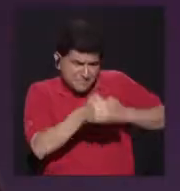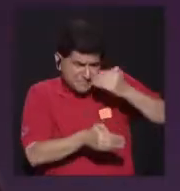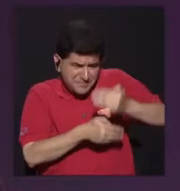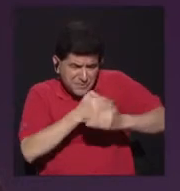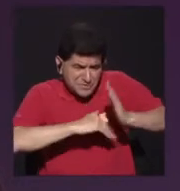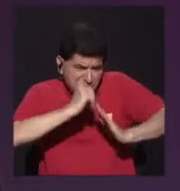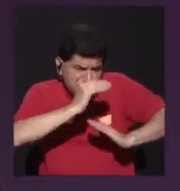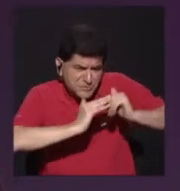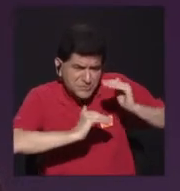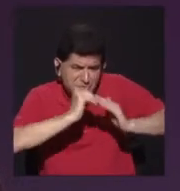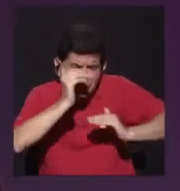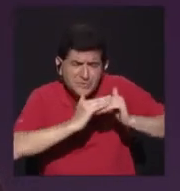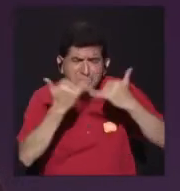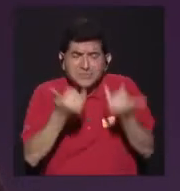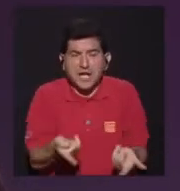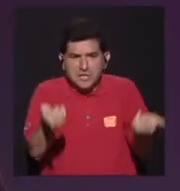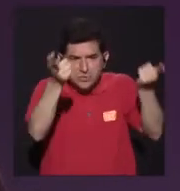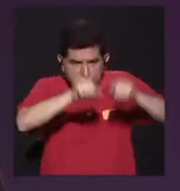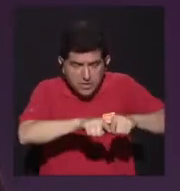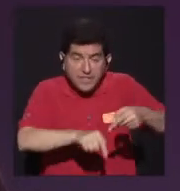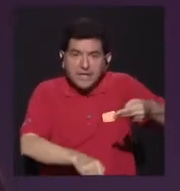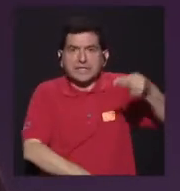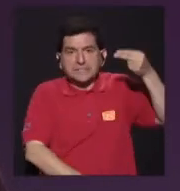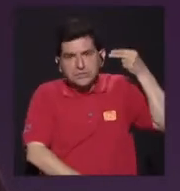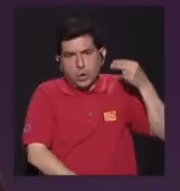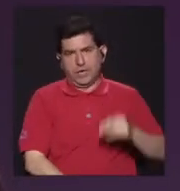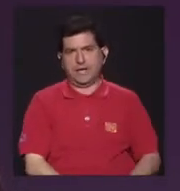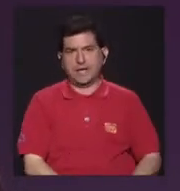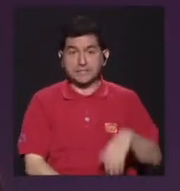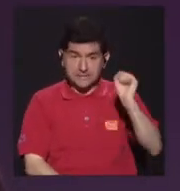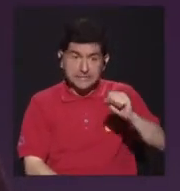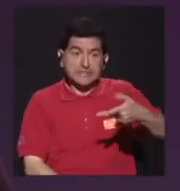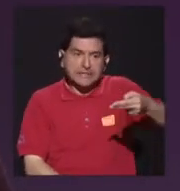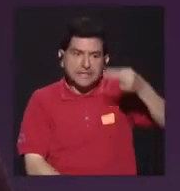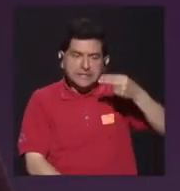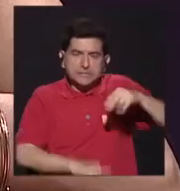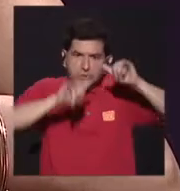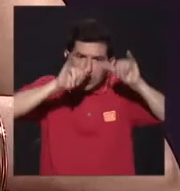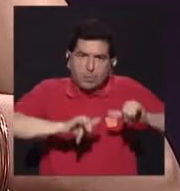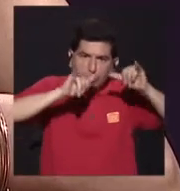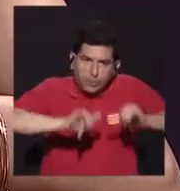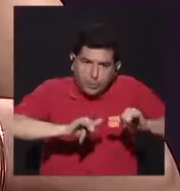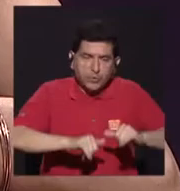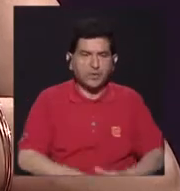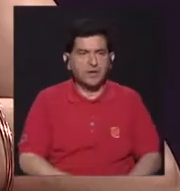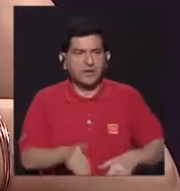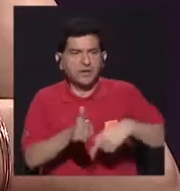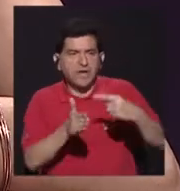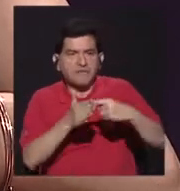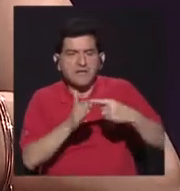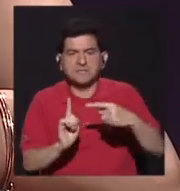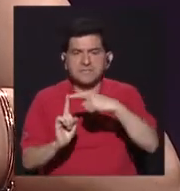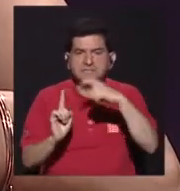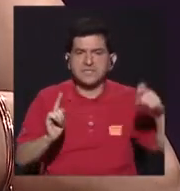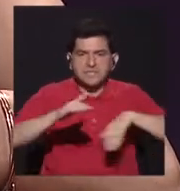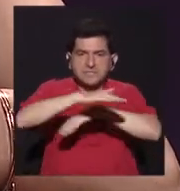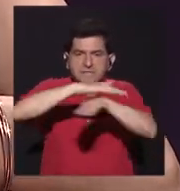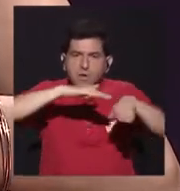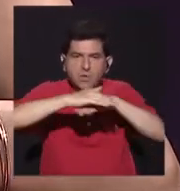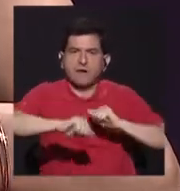esa construcción que se ha venido dando, que es histórico y que es incluso desde la base, por así